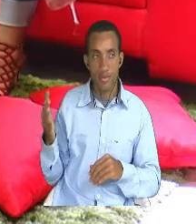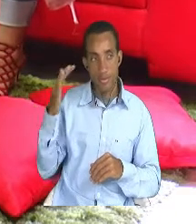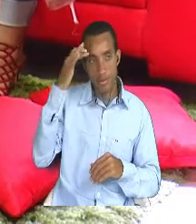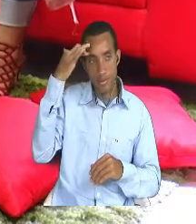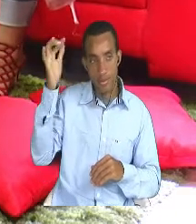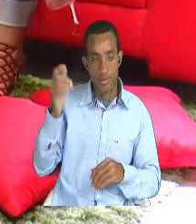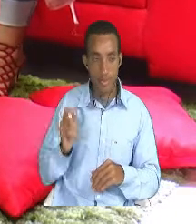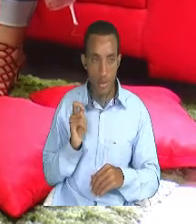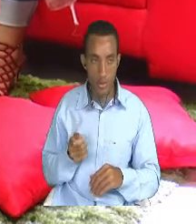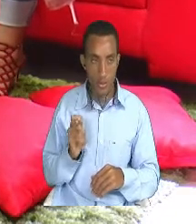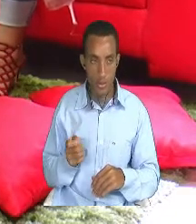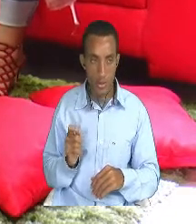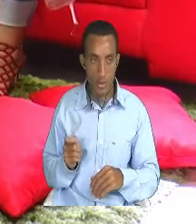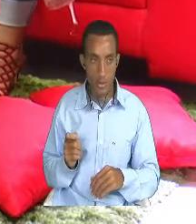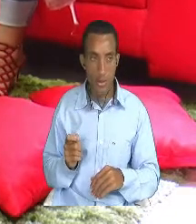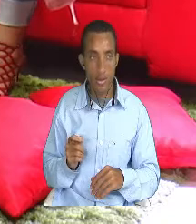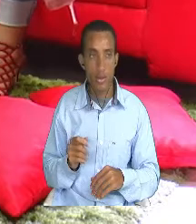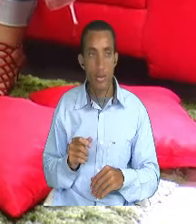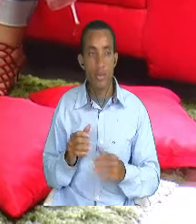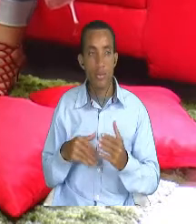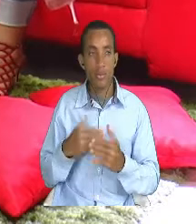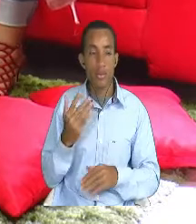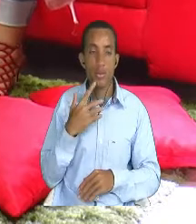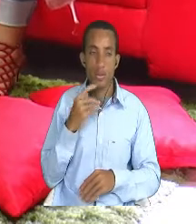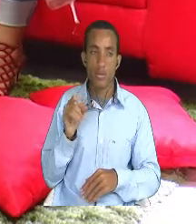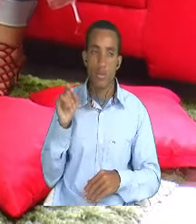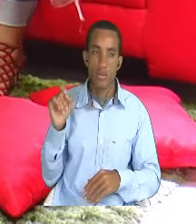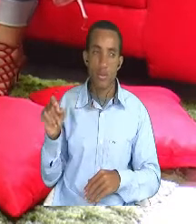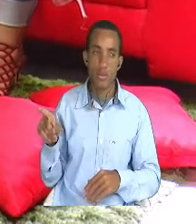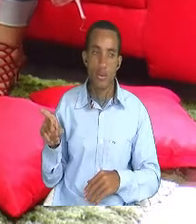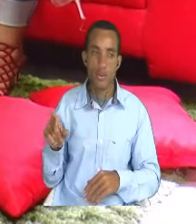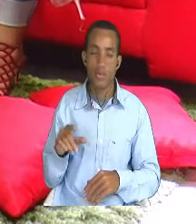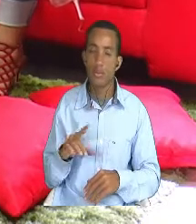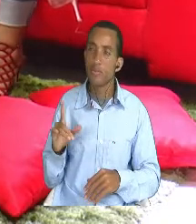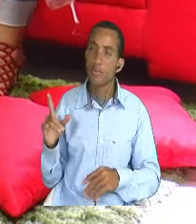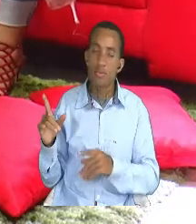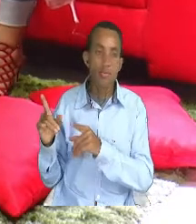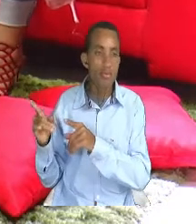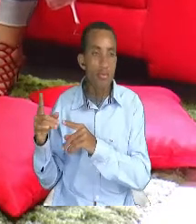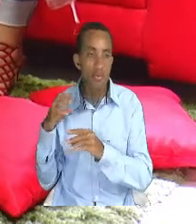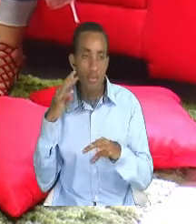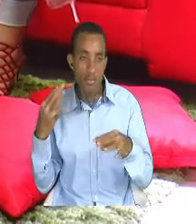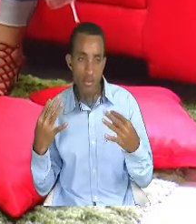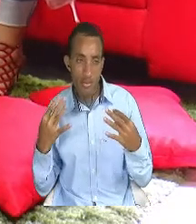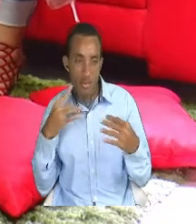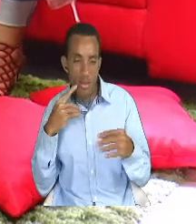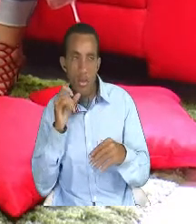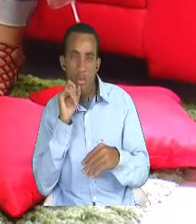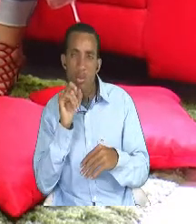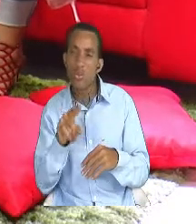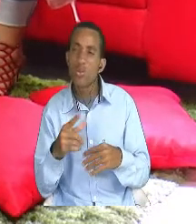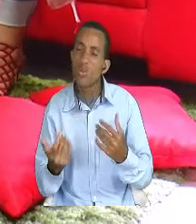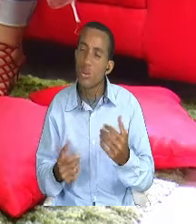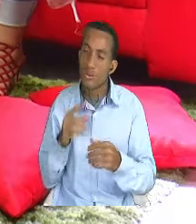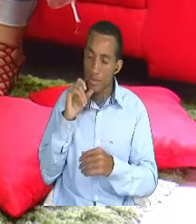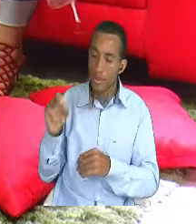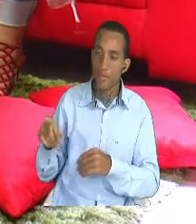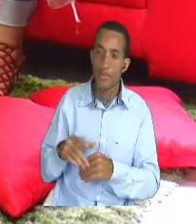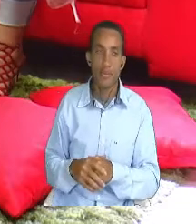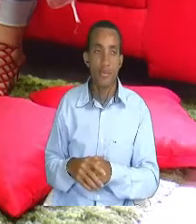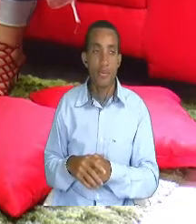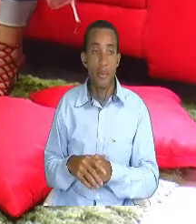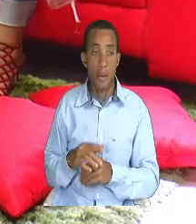abogada Jenny. Bueno, vamos a iniciar con una pregunta que tiene una de nuestras televidentes para nuestra abogada. Mi